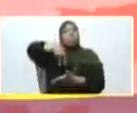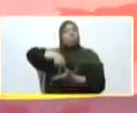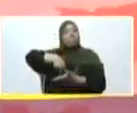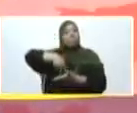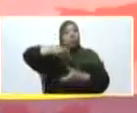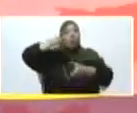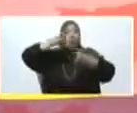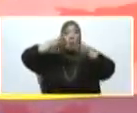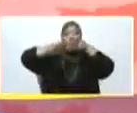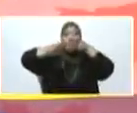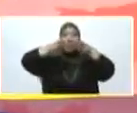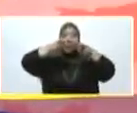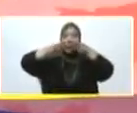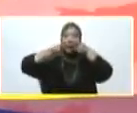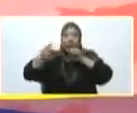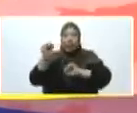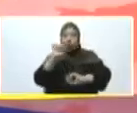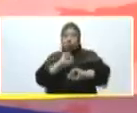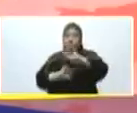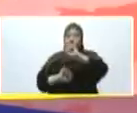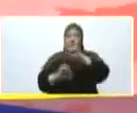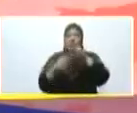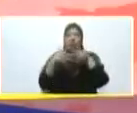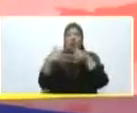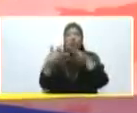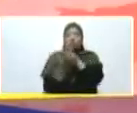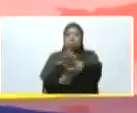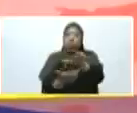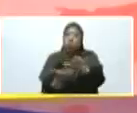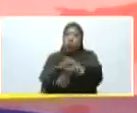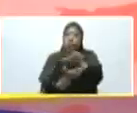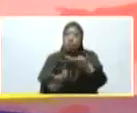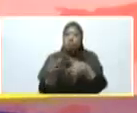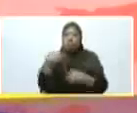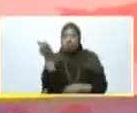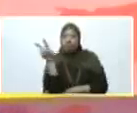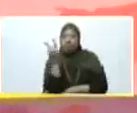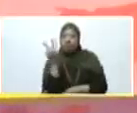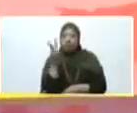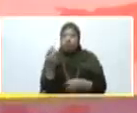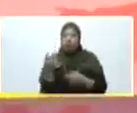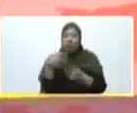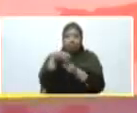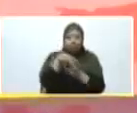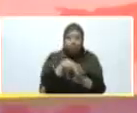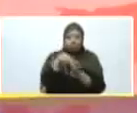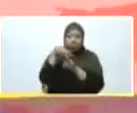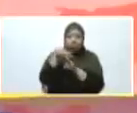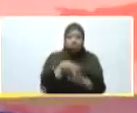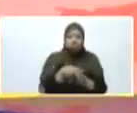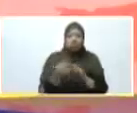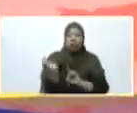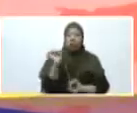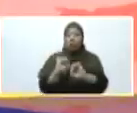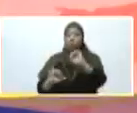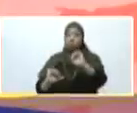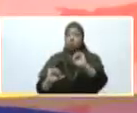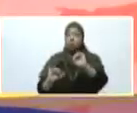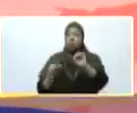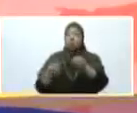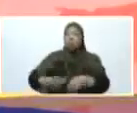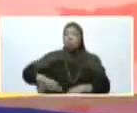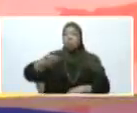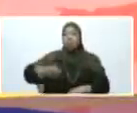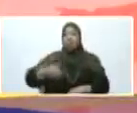vigilantes de las amenazas contra Venezuela, contra la seguridad interna, y batallar